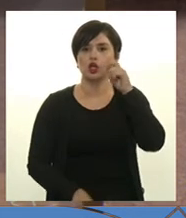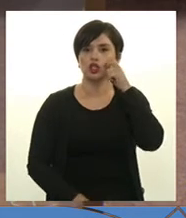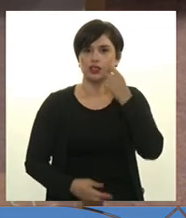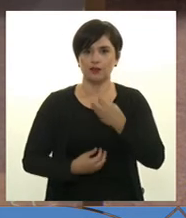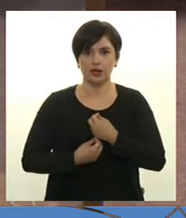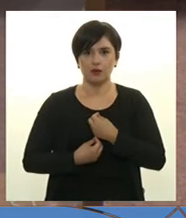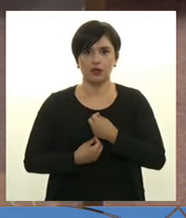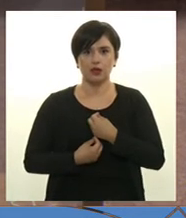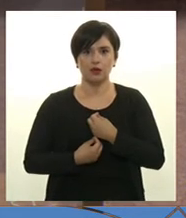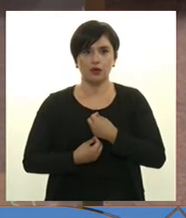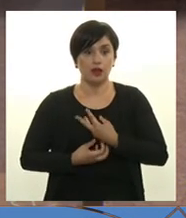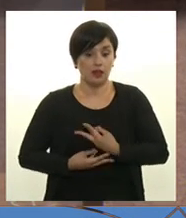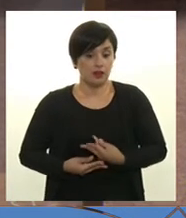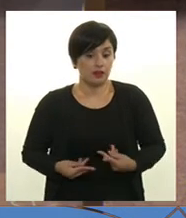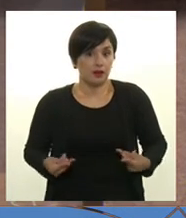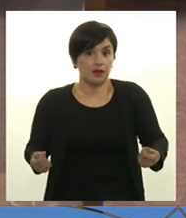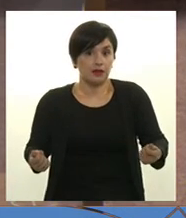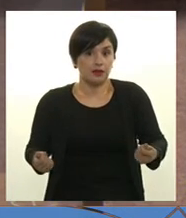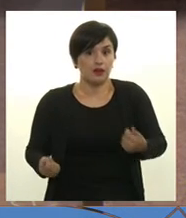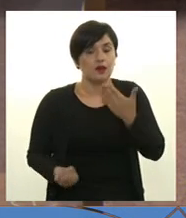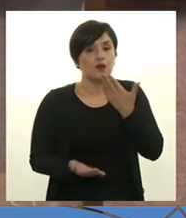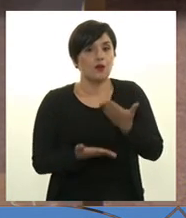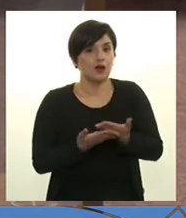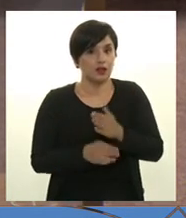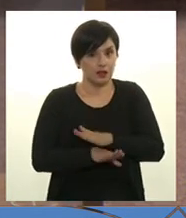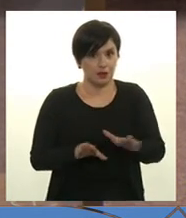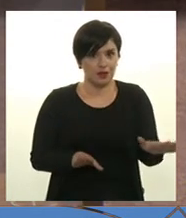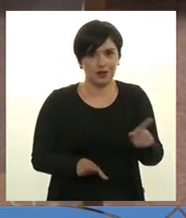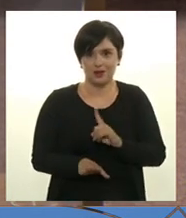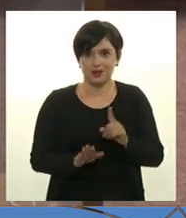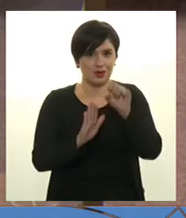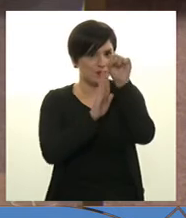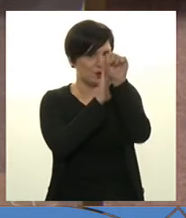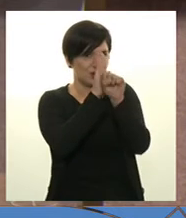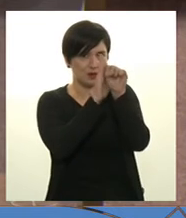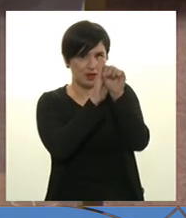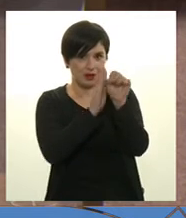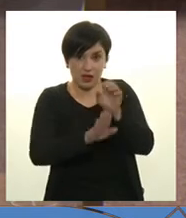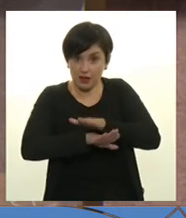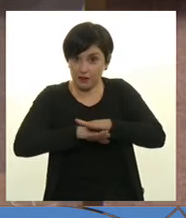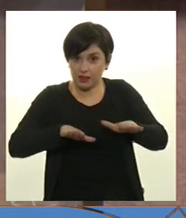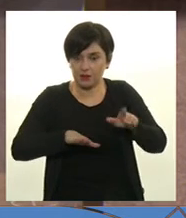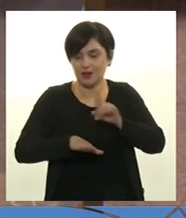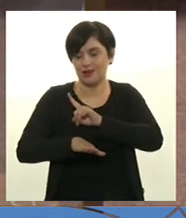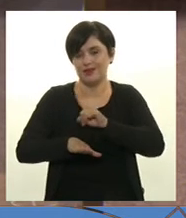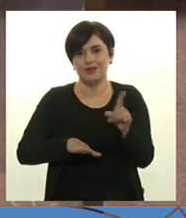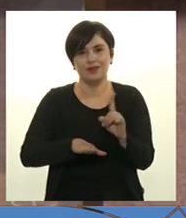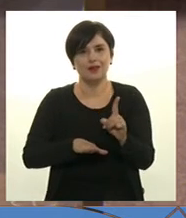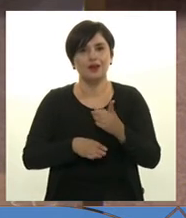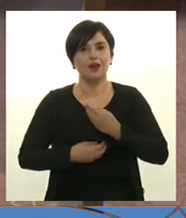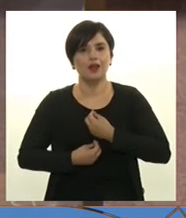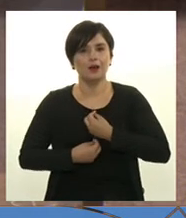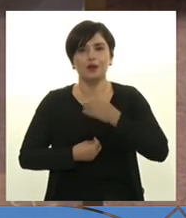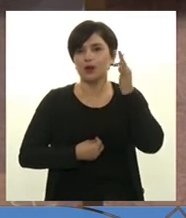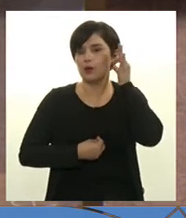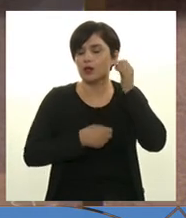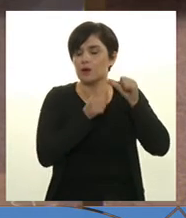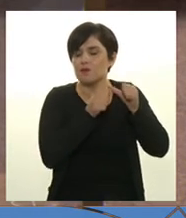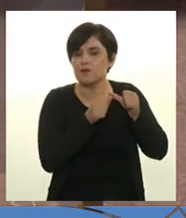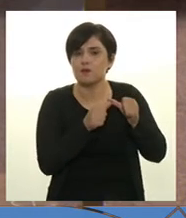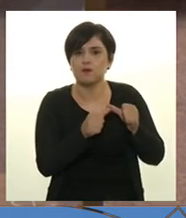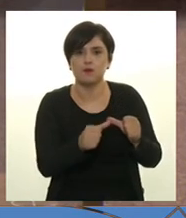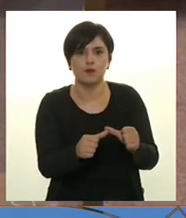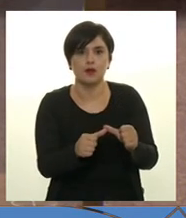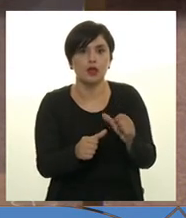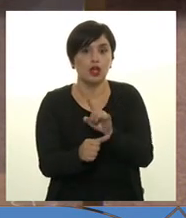ir sólo cuando termine no es así no es una película que vaya a terminar el miedo de estas mujeres es permanente y no será por